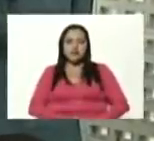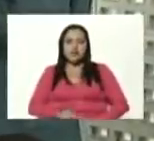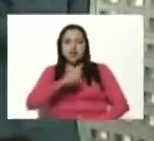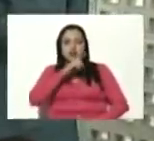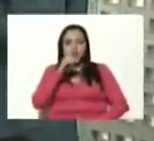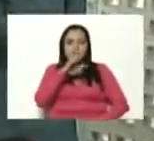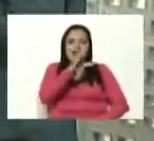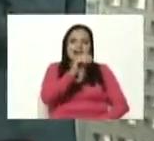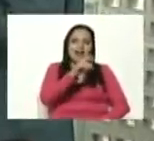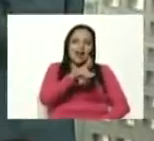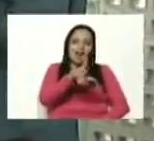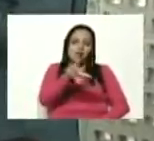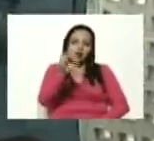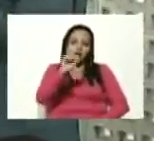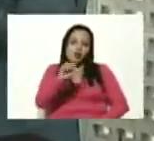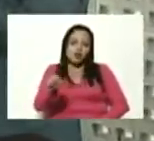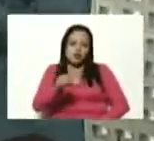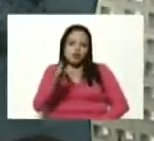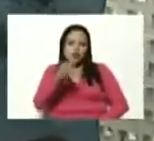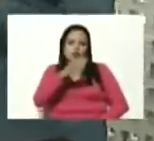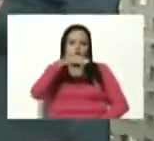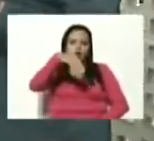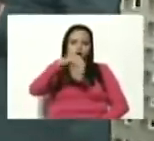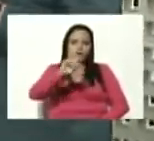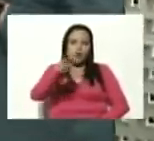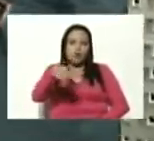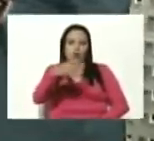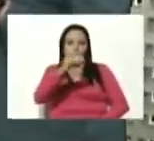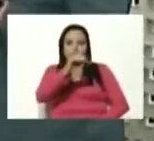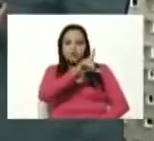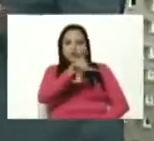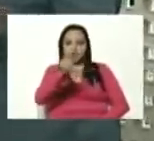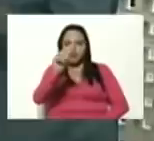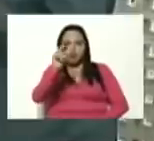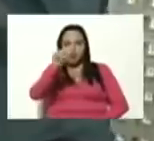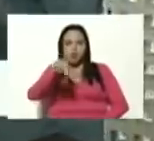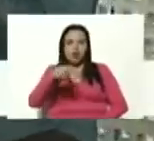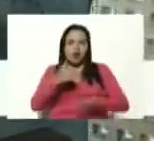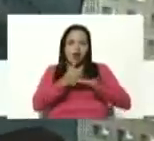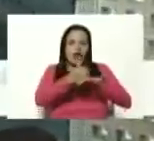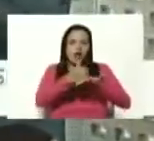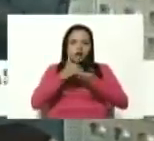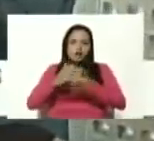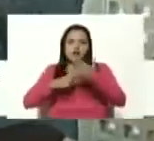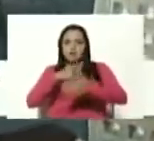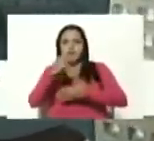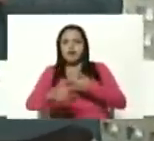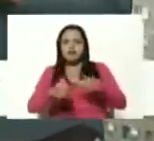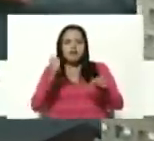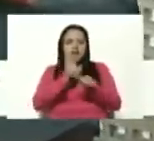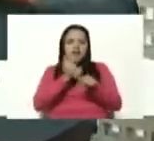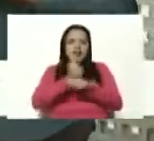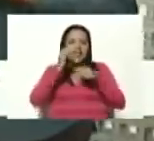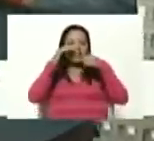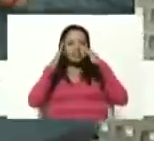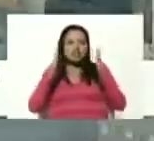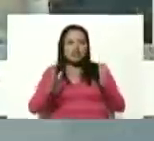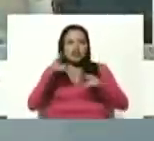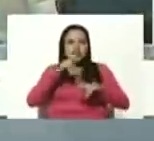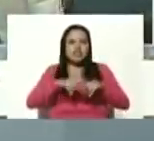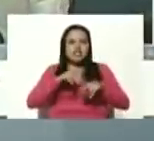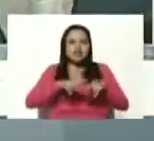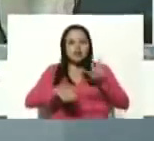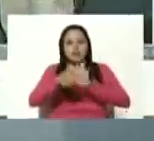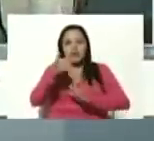una barbaridad con este plan de trabajo. Y de verdad que estamos muy contentos, y sobre todo atendiendo a los niños con casos más